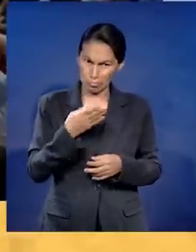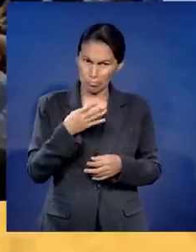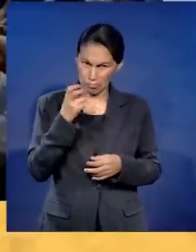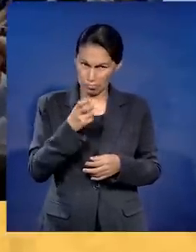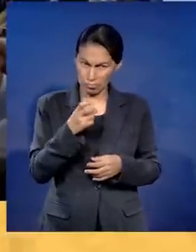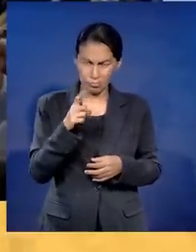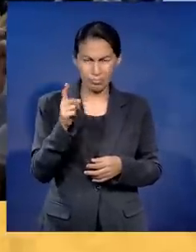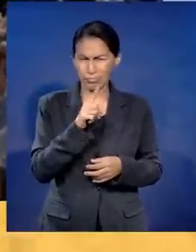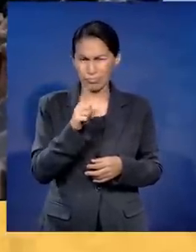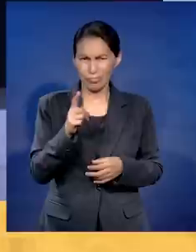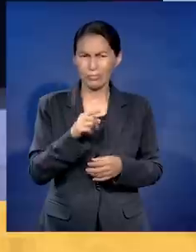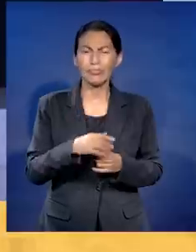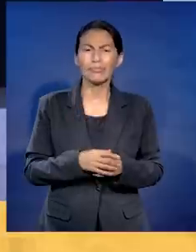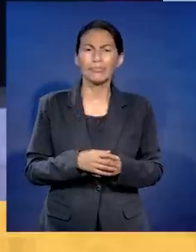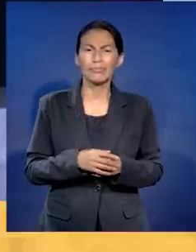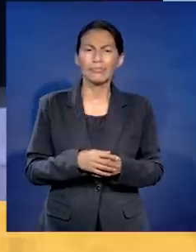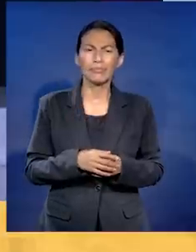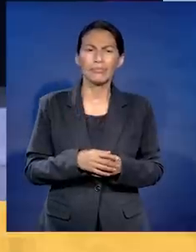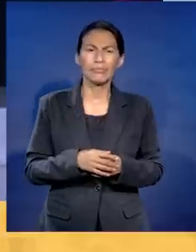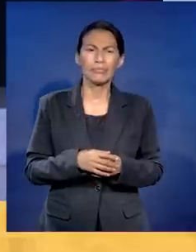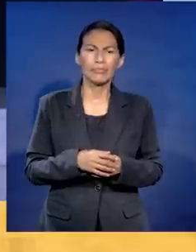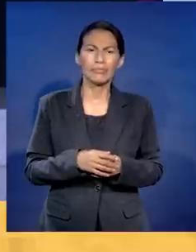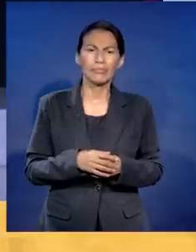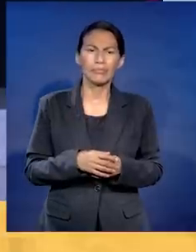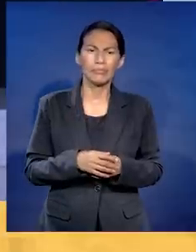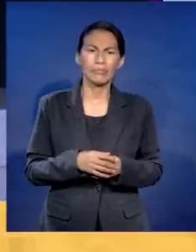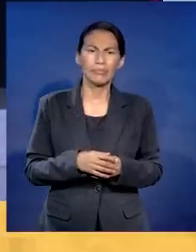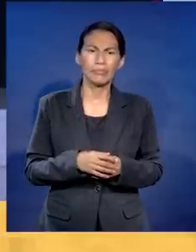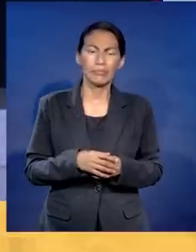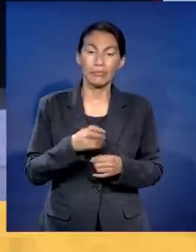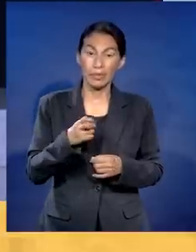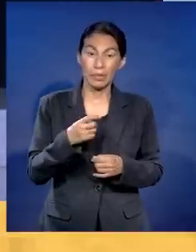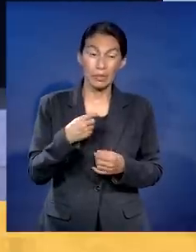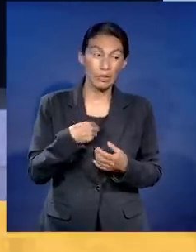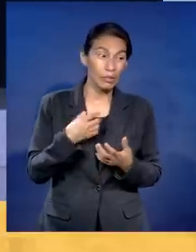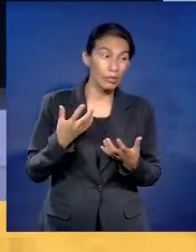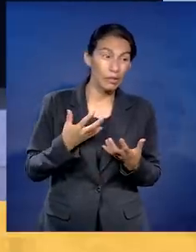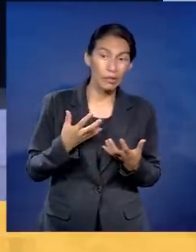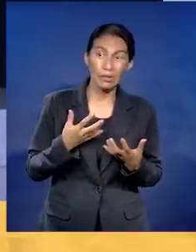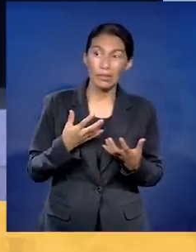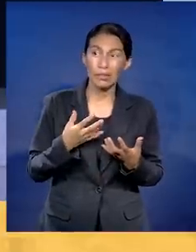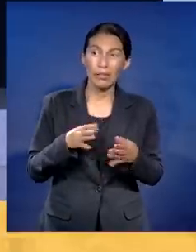atención. Pero yo sé que eso no está bien. Yo sé que no.